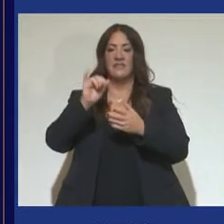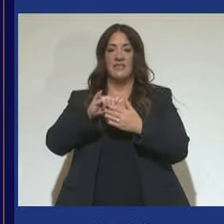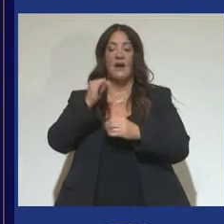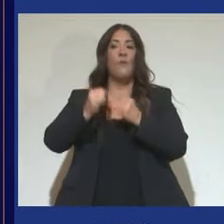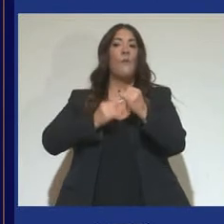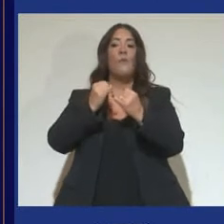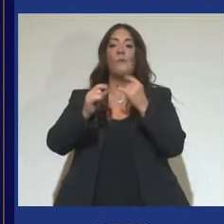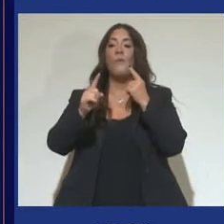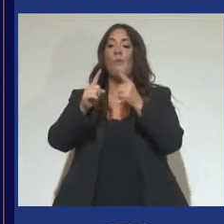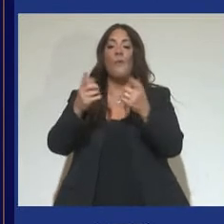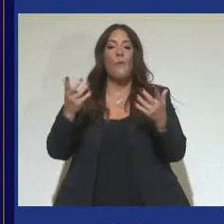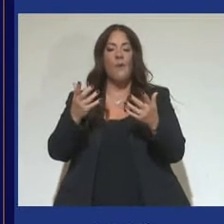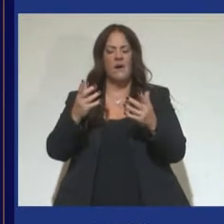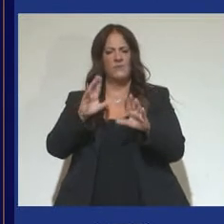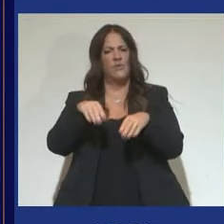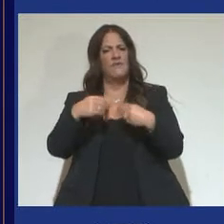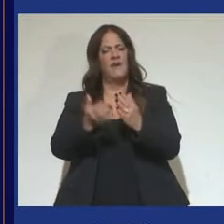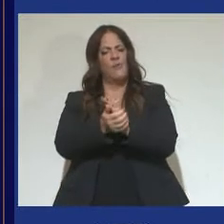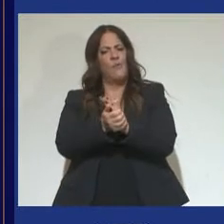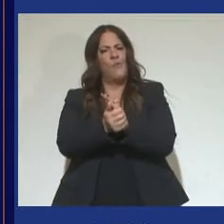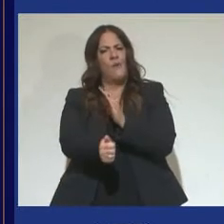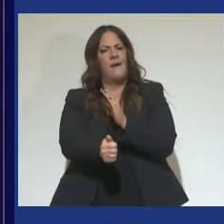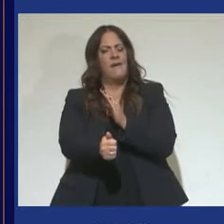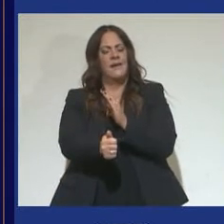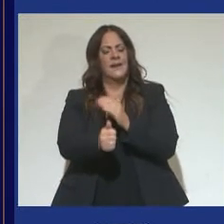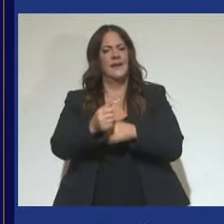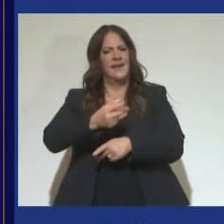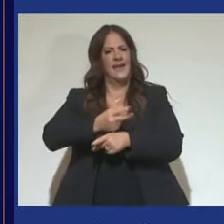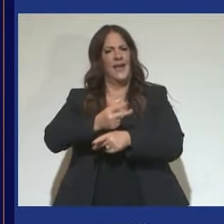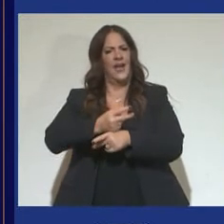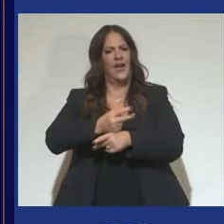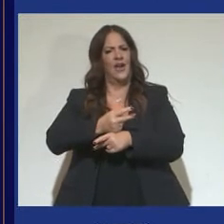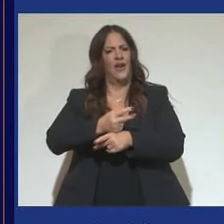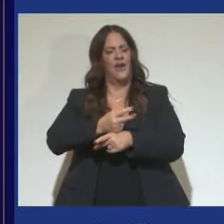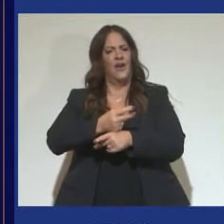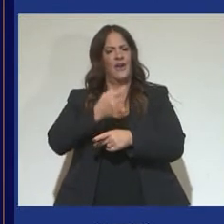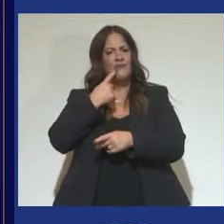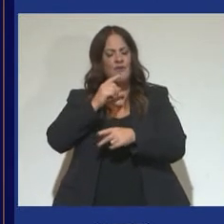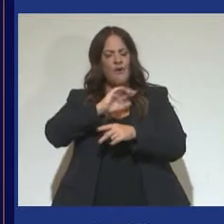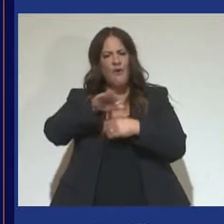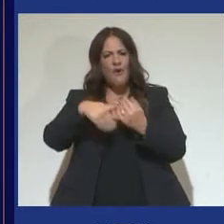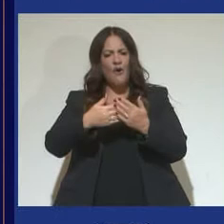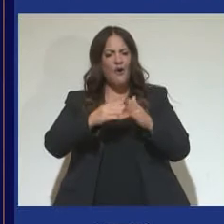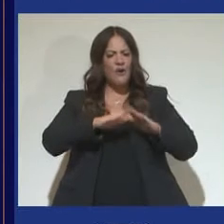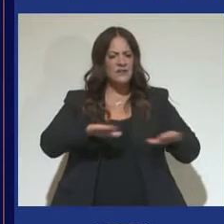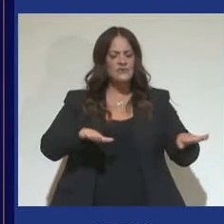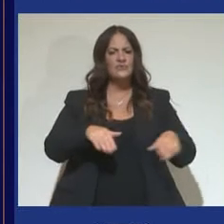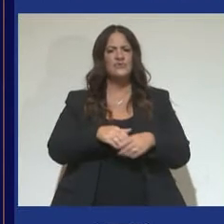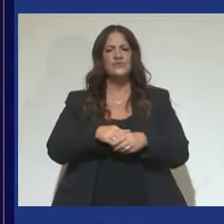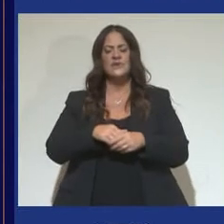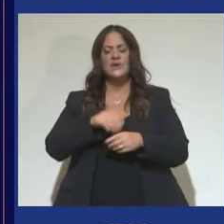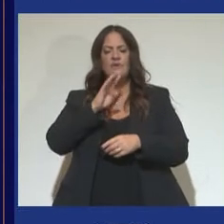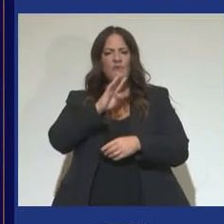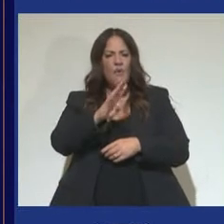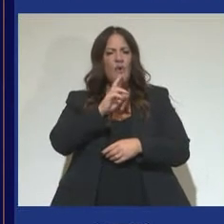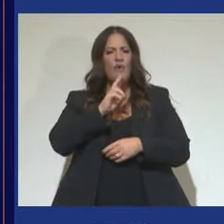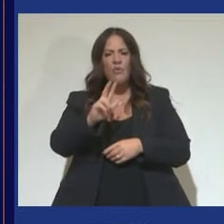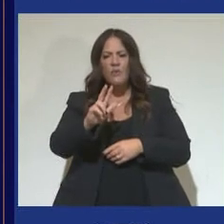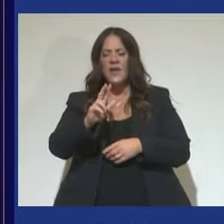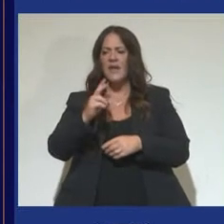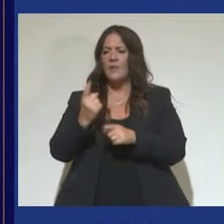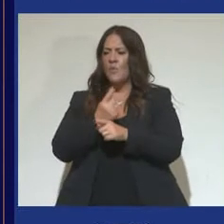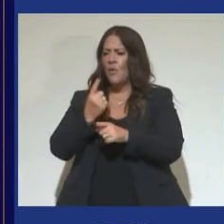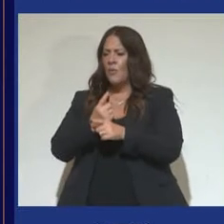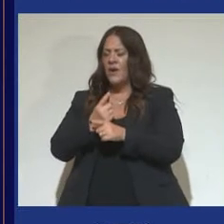pues el objetivo final de obtener de obtener y proporcionar calidad cuidado de calidad para los niños de cuatro años de edad y los más